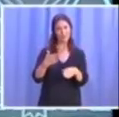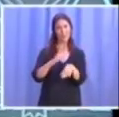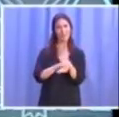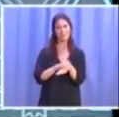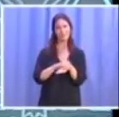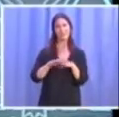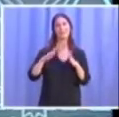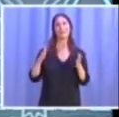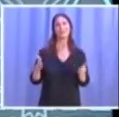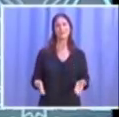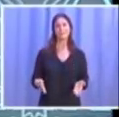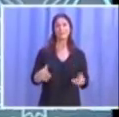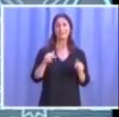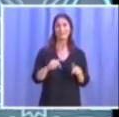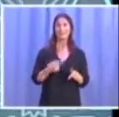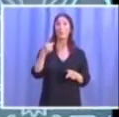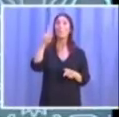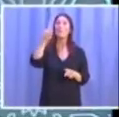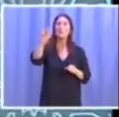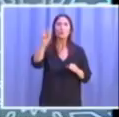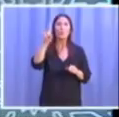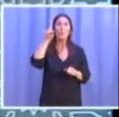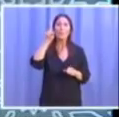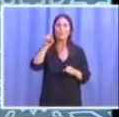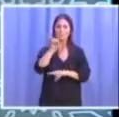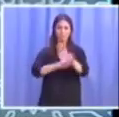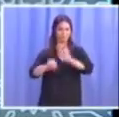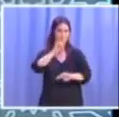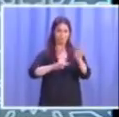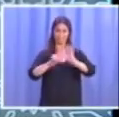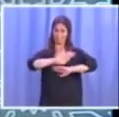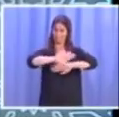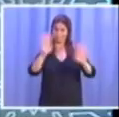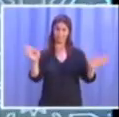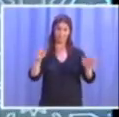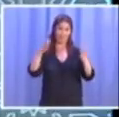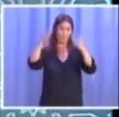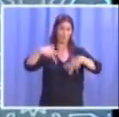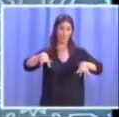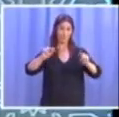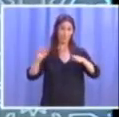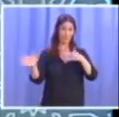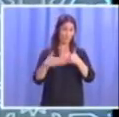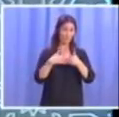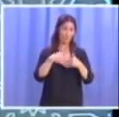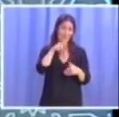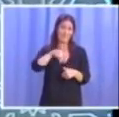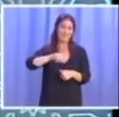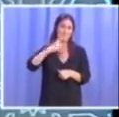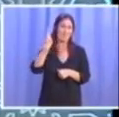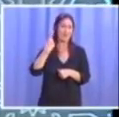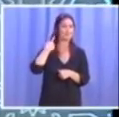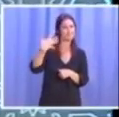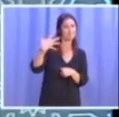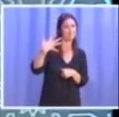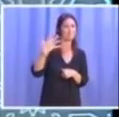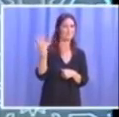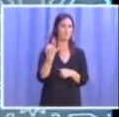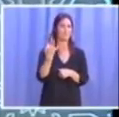Gracias. Y este es el momento del minuto de oro, efectivamente. Termina el cuarto bloque y quizás es el momento pues, de lanzar esa